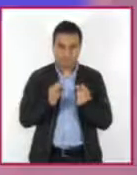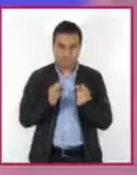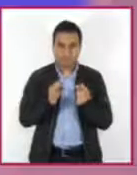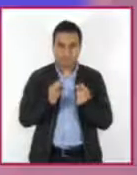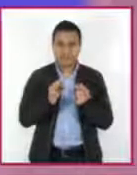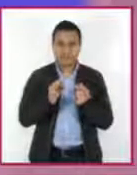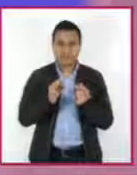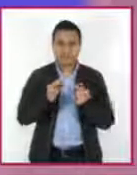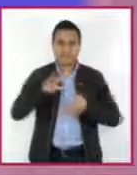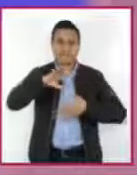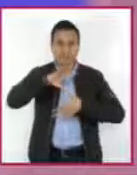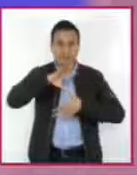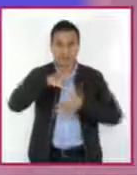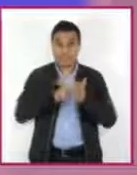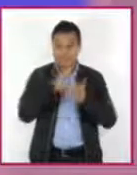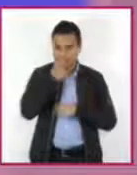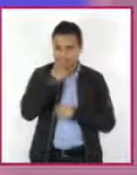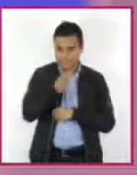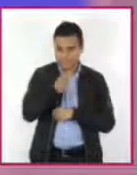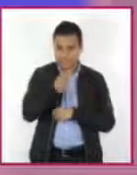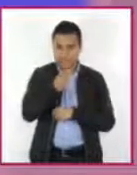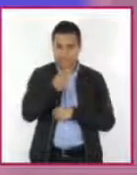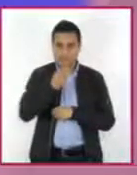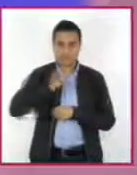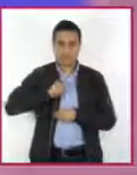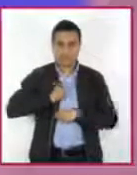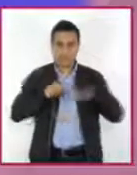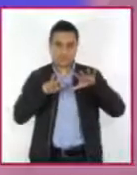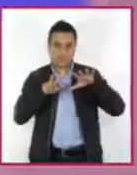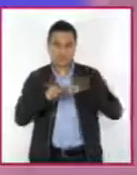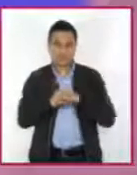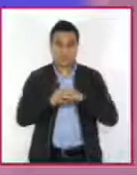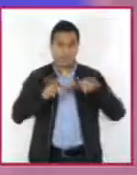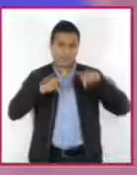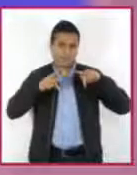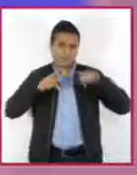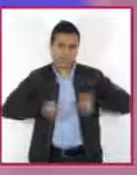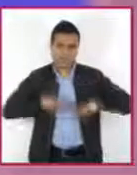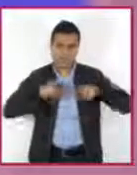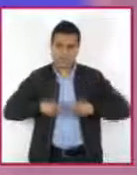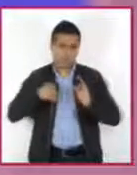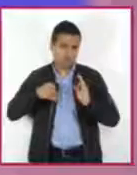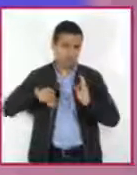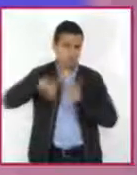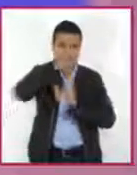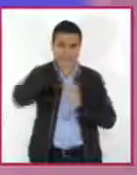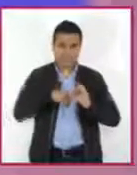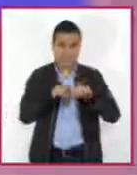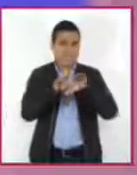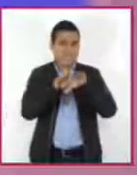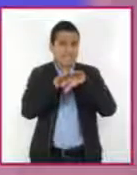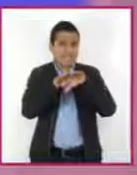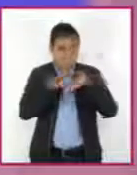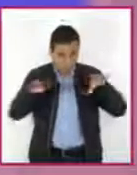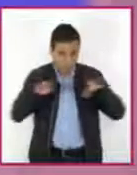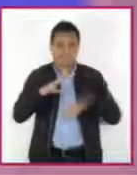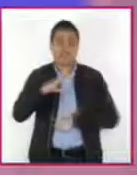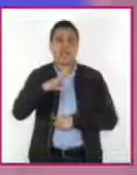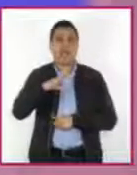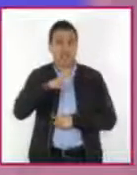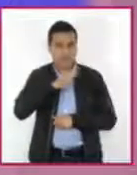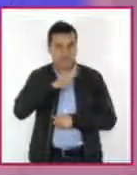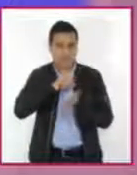que establece que todos los hombres han sido creados iguales y con derechos inalienables a la